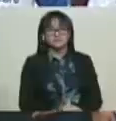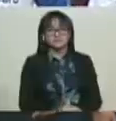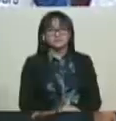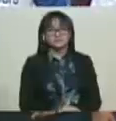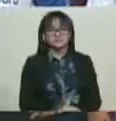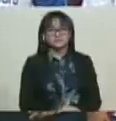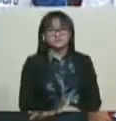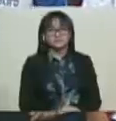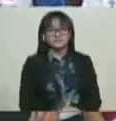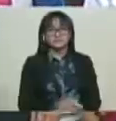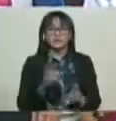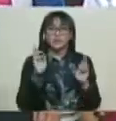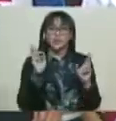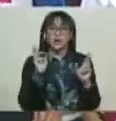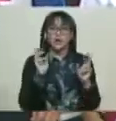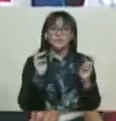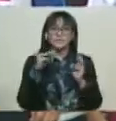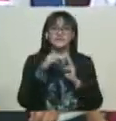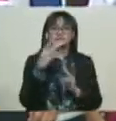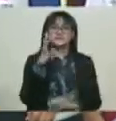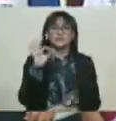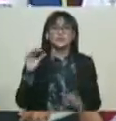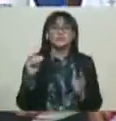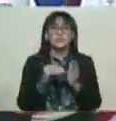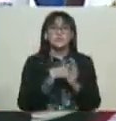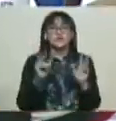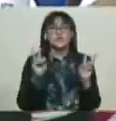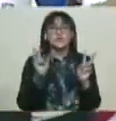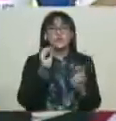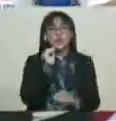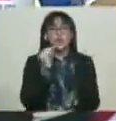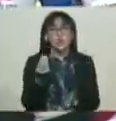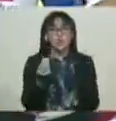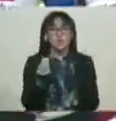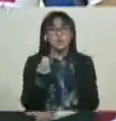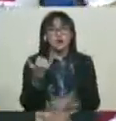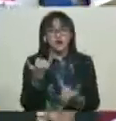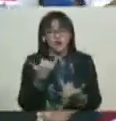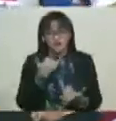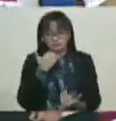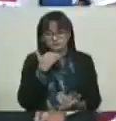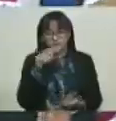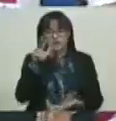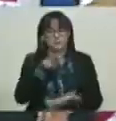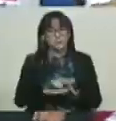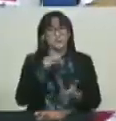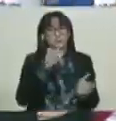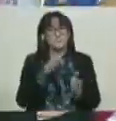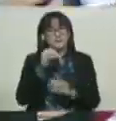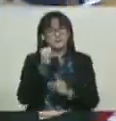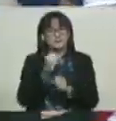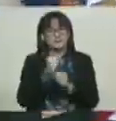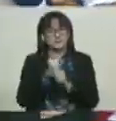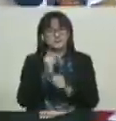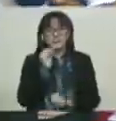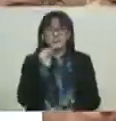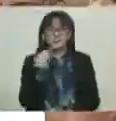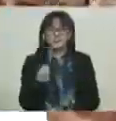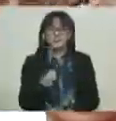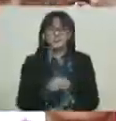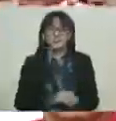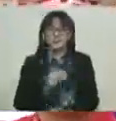y vamos a llegar a 50.000 nuevos jóvenes que acabo de aprobar en el plan chamba juvenil